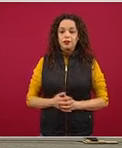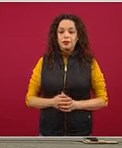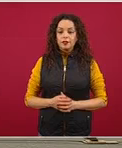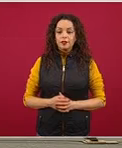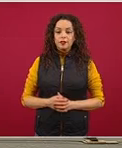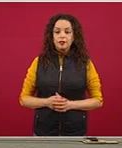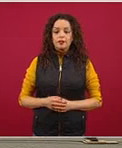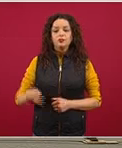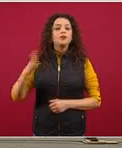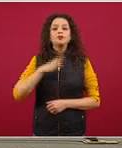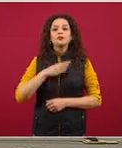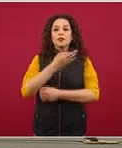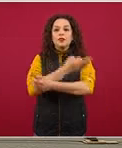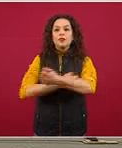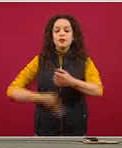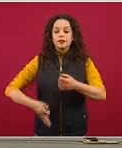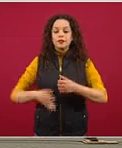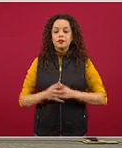buenas tardes,